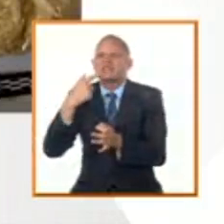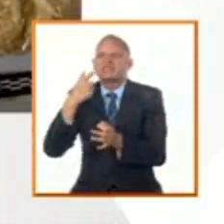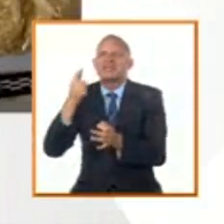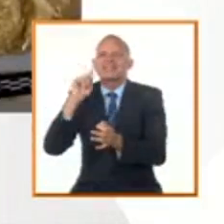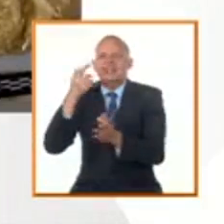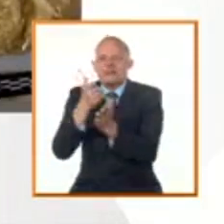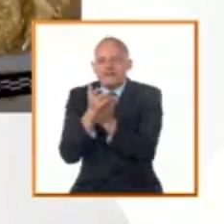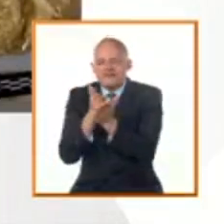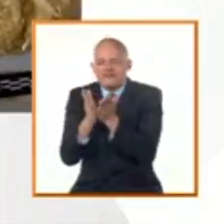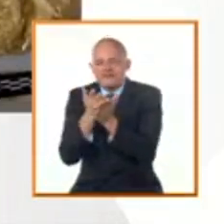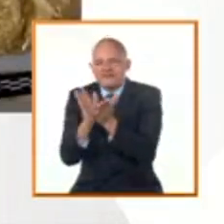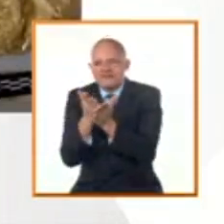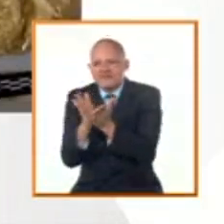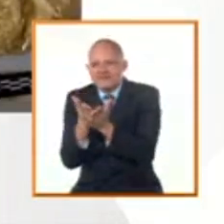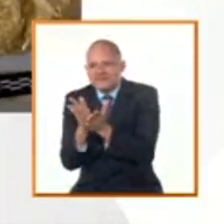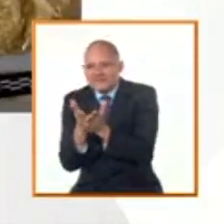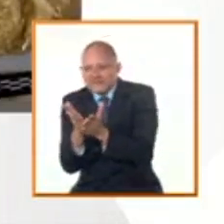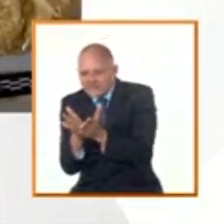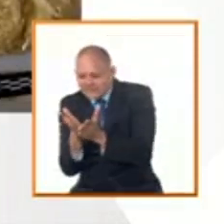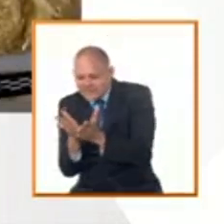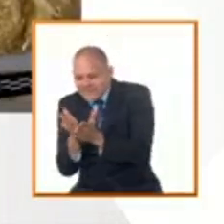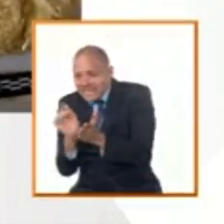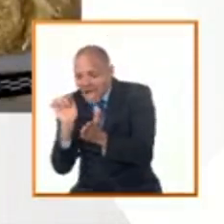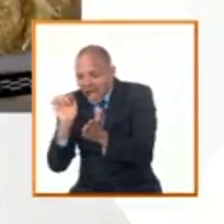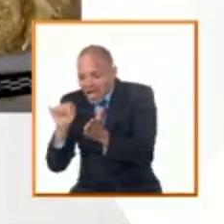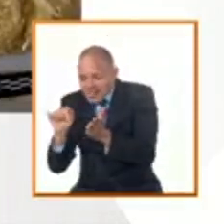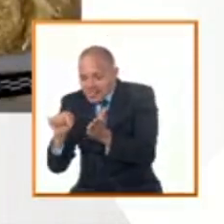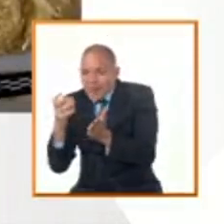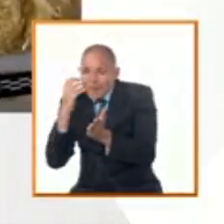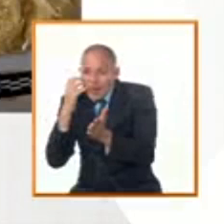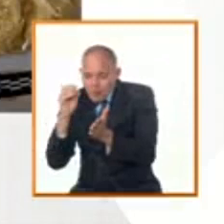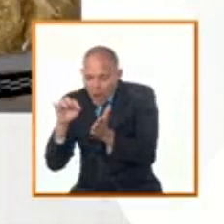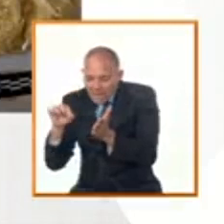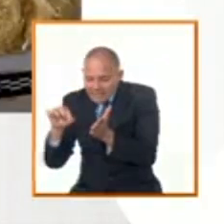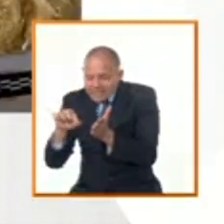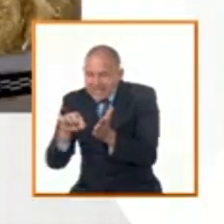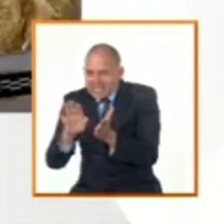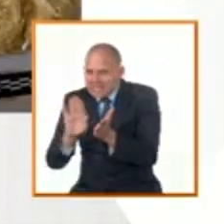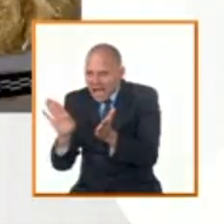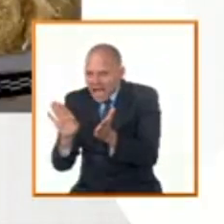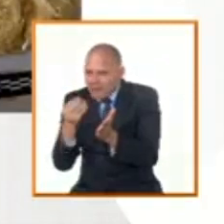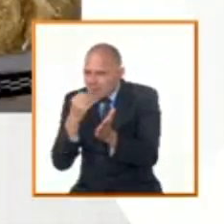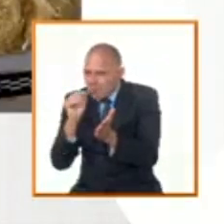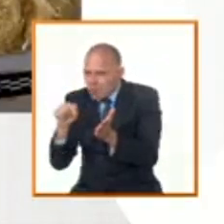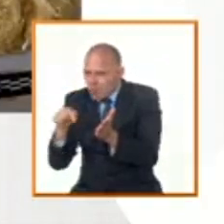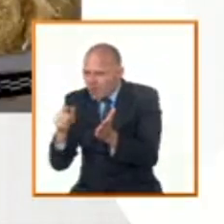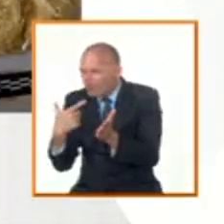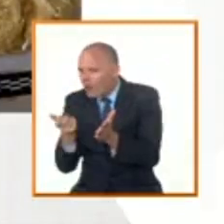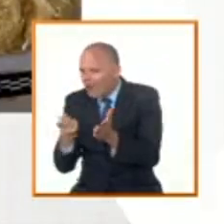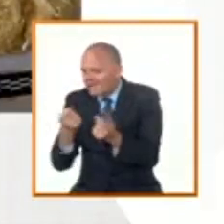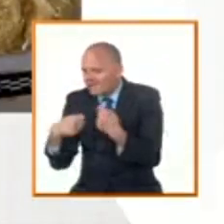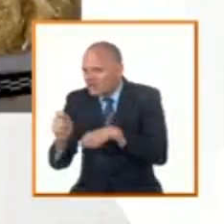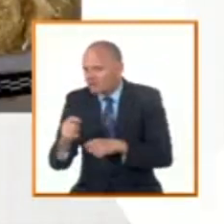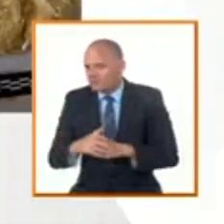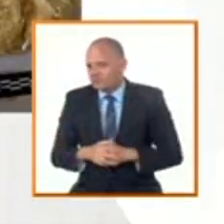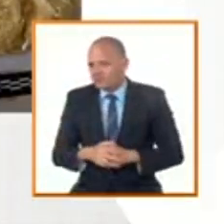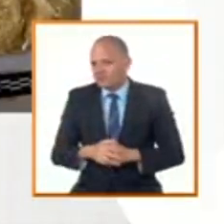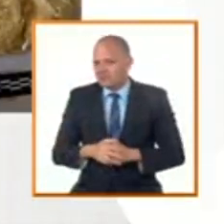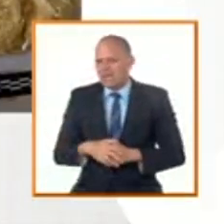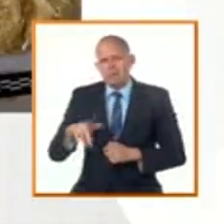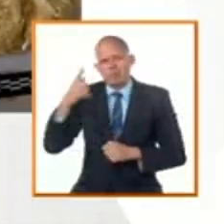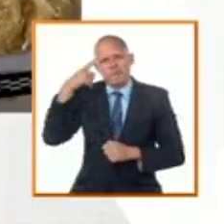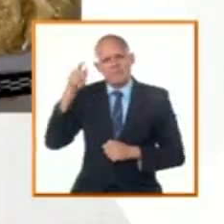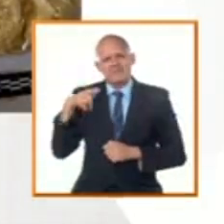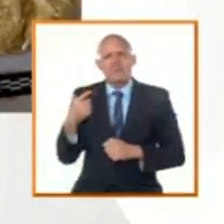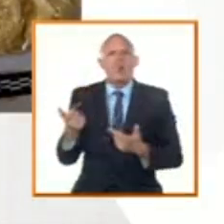droga que contamina con pocas cantidades, contamina varias personas en su consumo. Como resultado